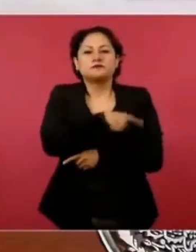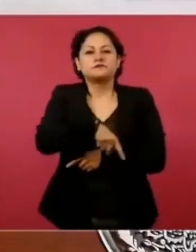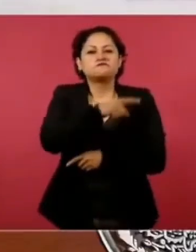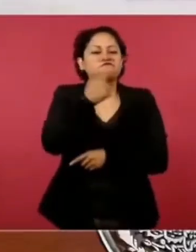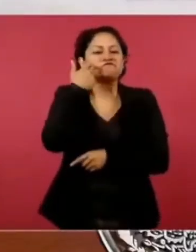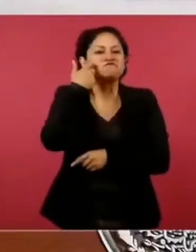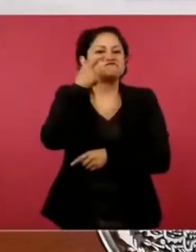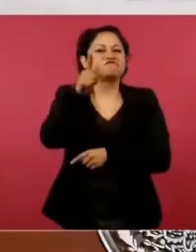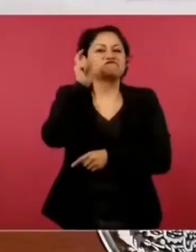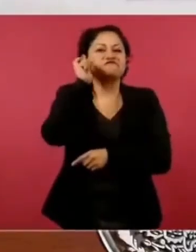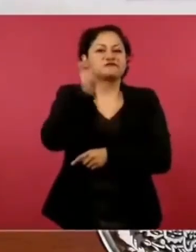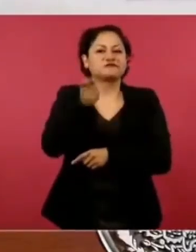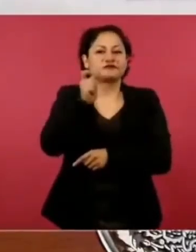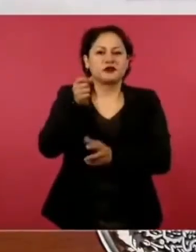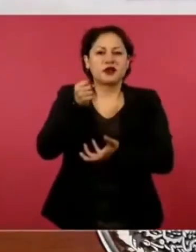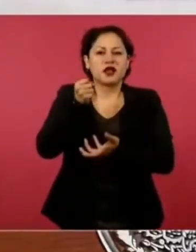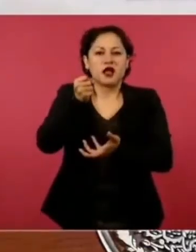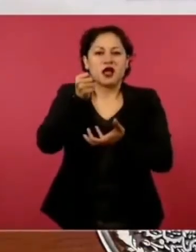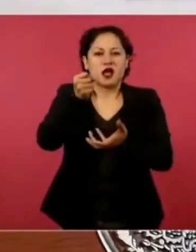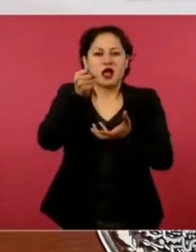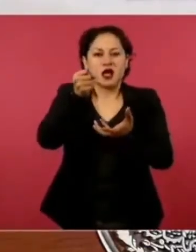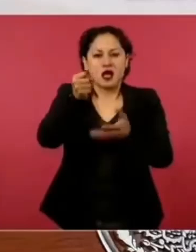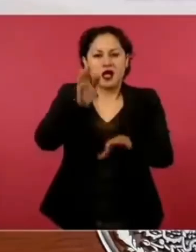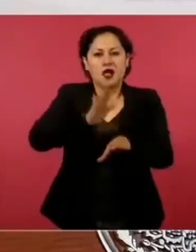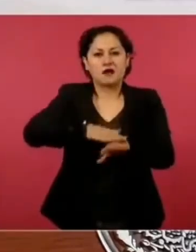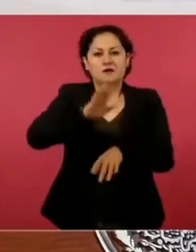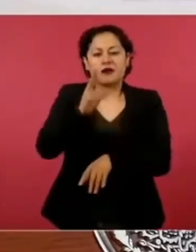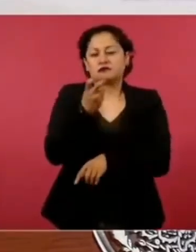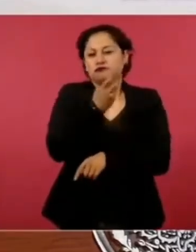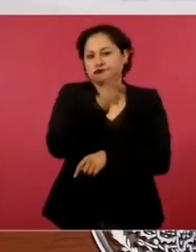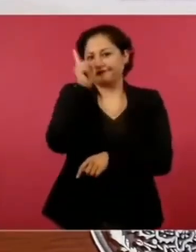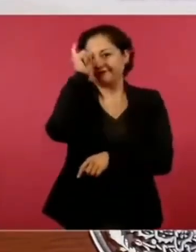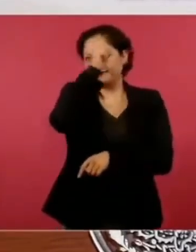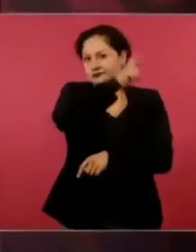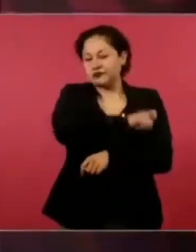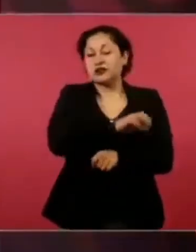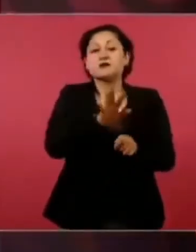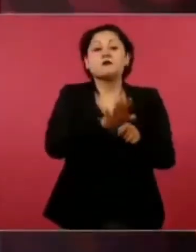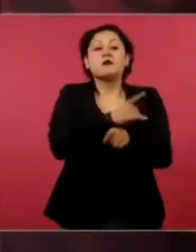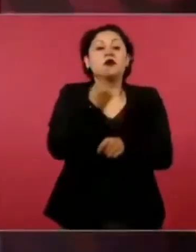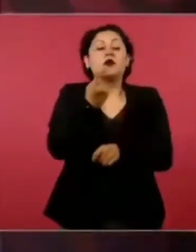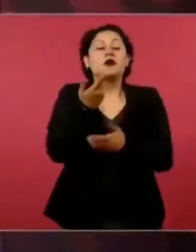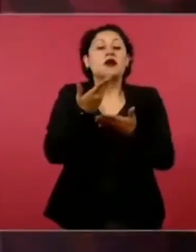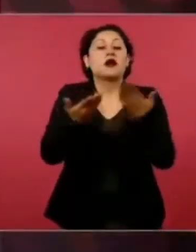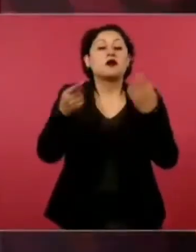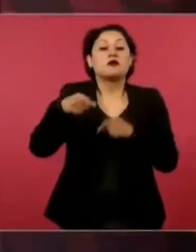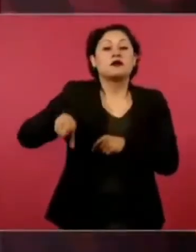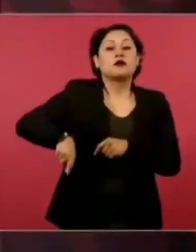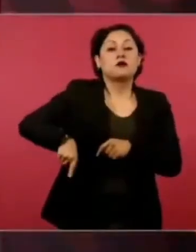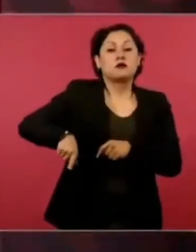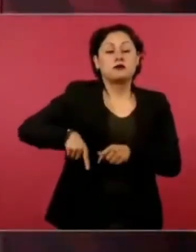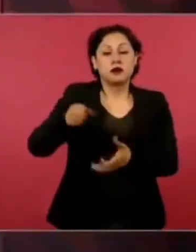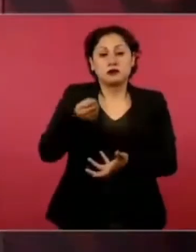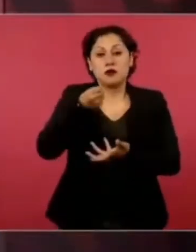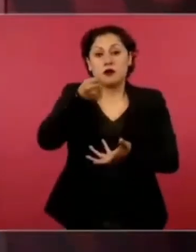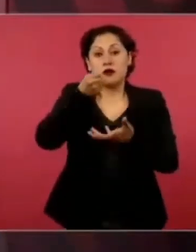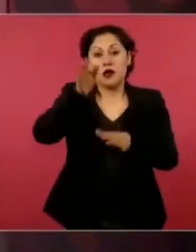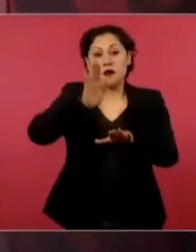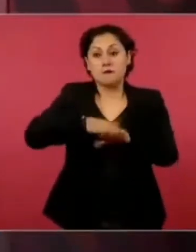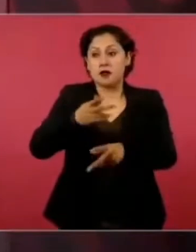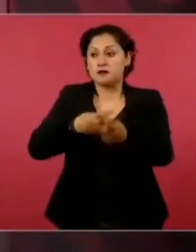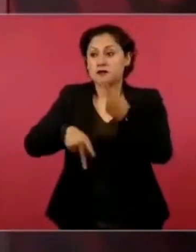reactiva la economía y genera muchos empleos. Por ejemplo, la industria de la construcción.